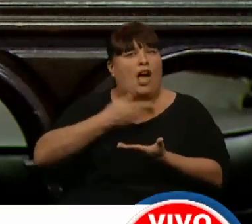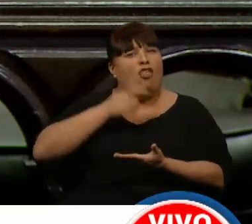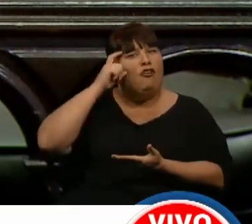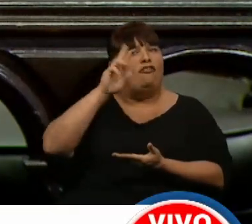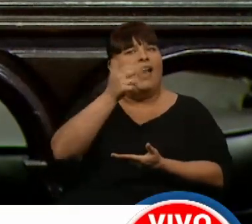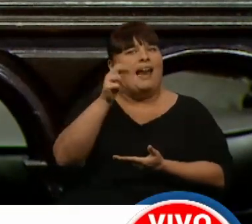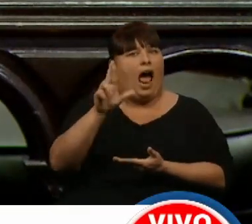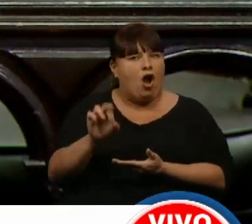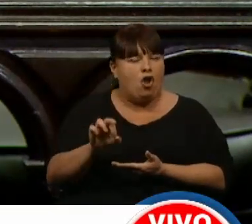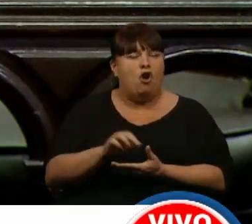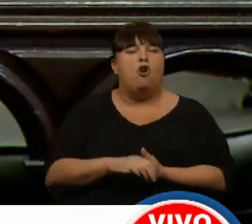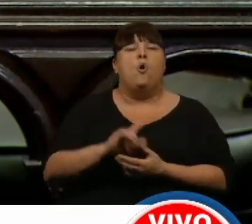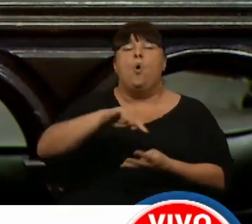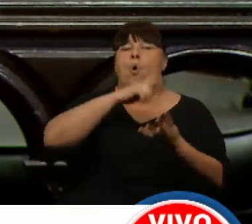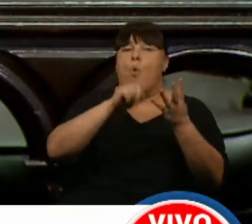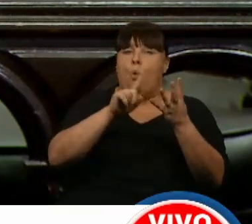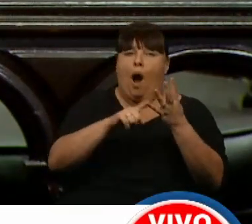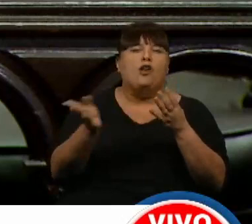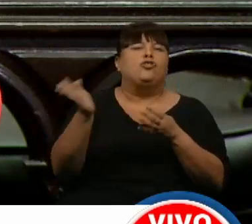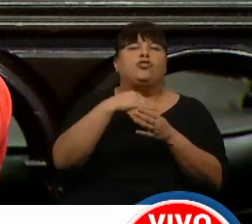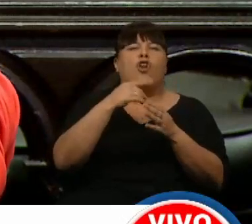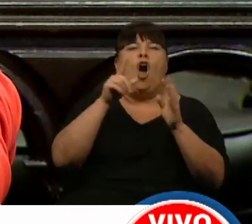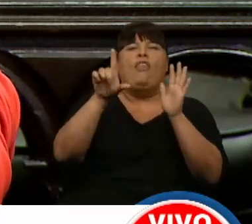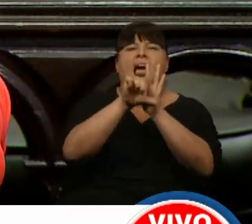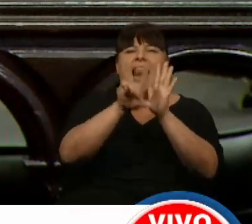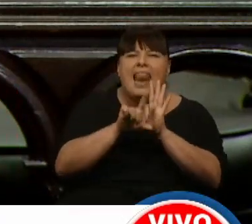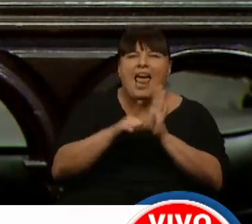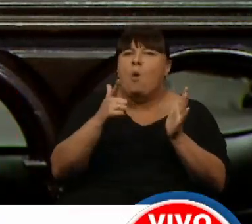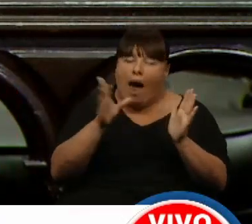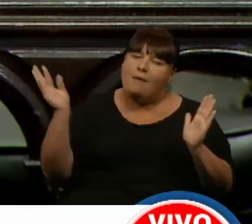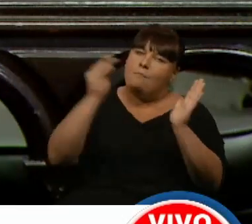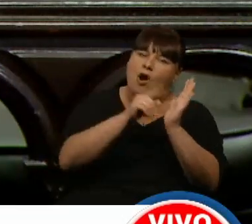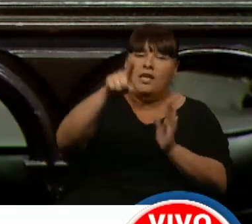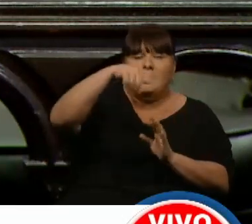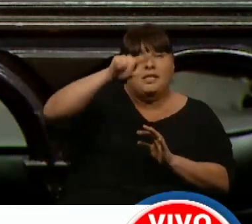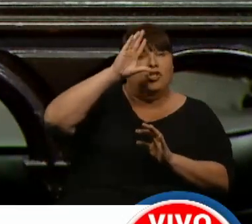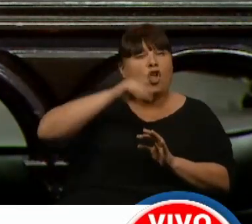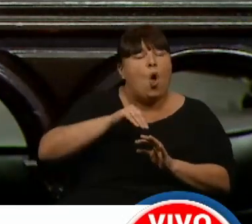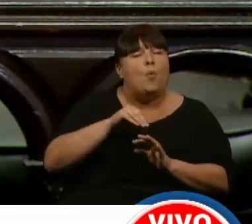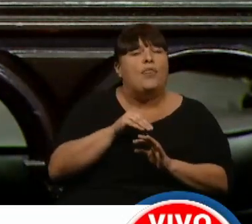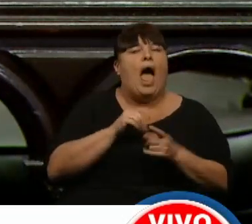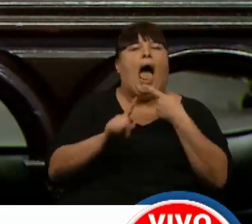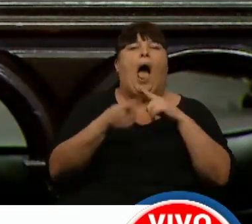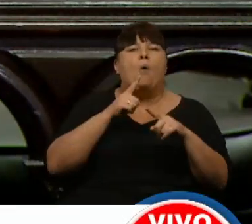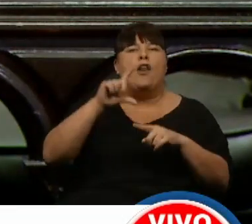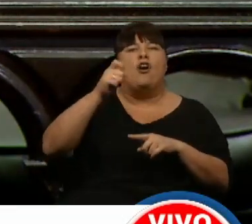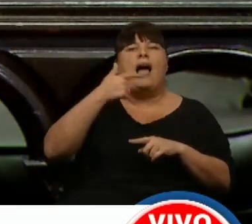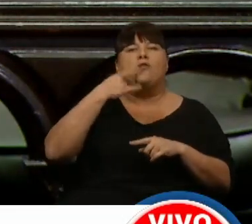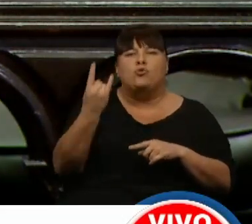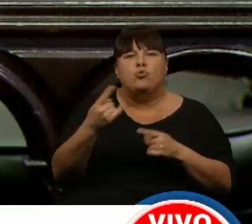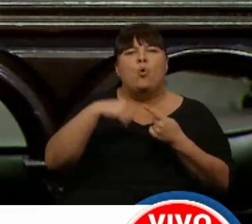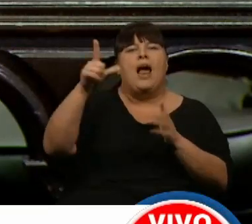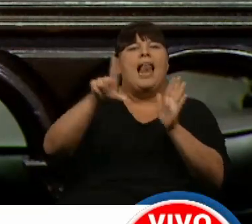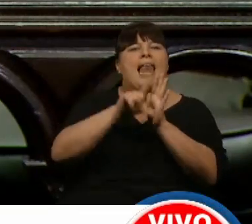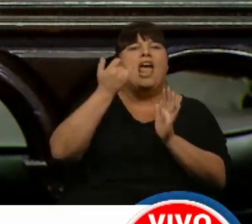Ferraro. El cuarto, incluir todos aquellos marcos normativos ausentes. Se olvidaron, por ejemplo, del Acuerdo de Escazú, se olvidaron de la